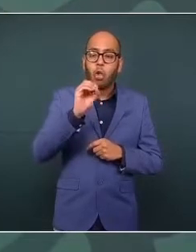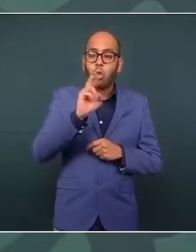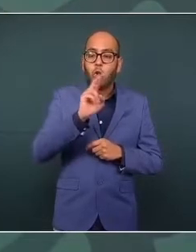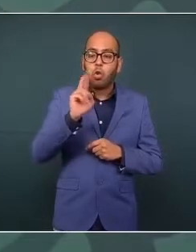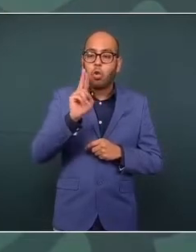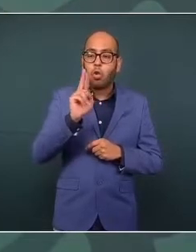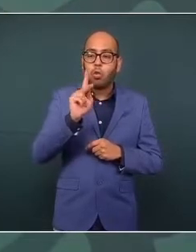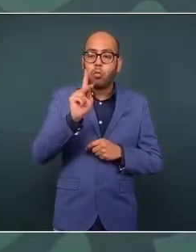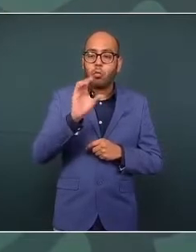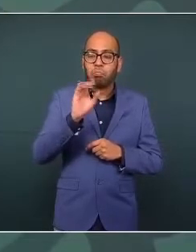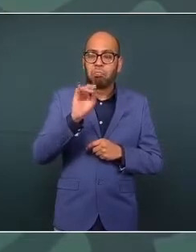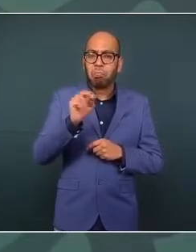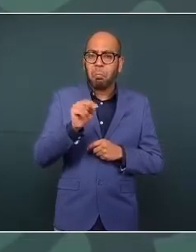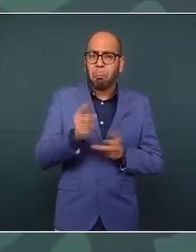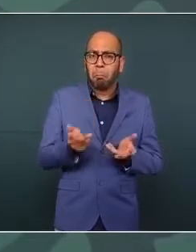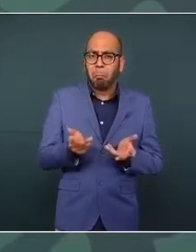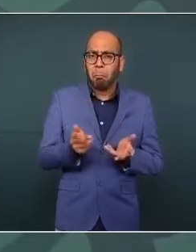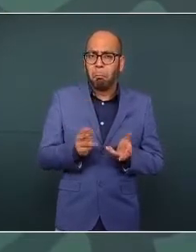no